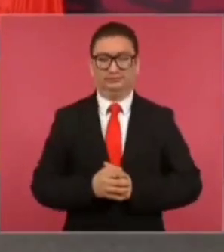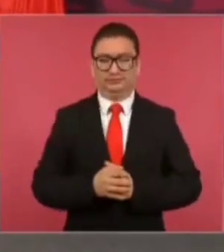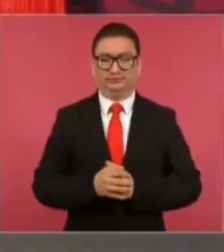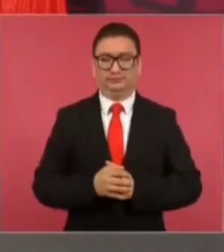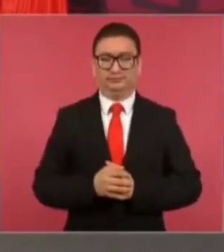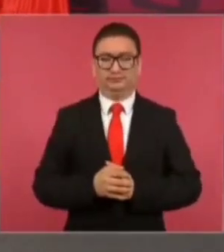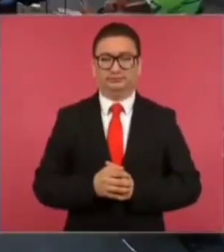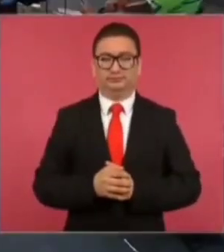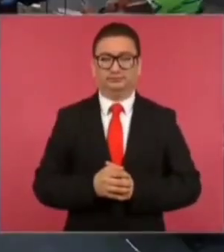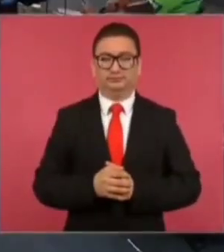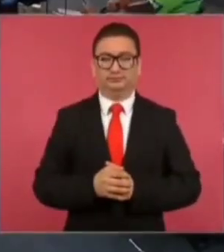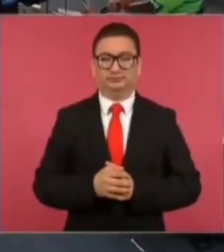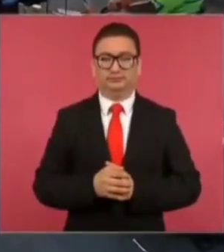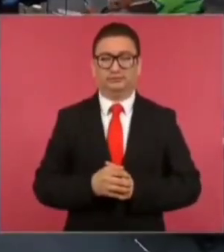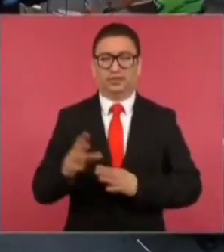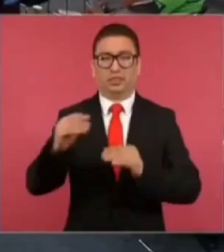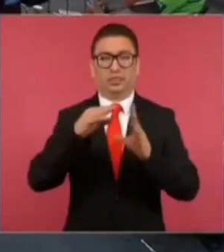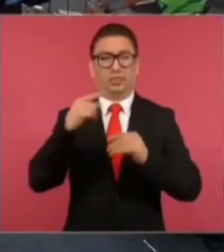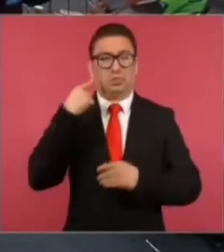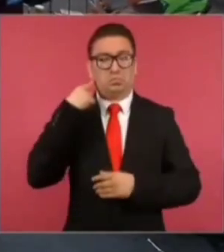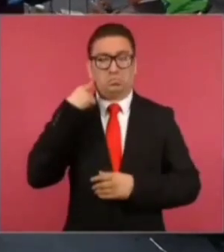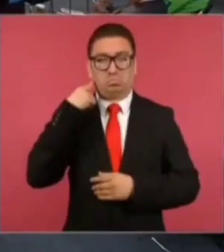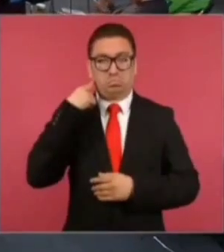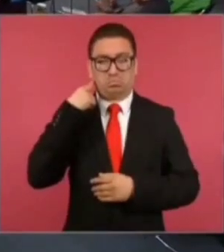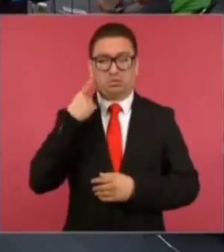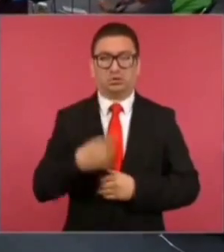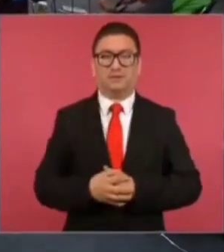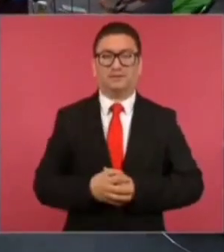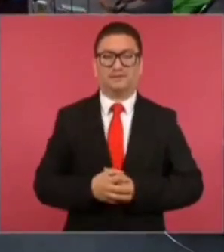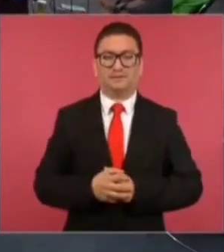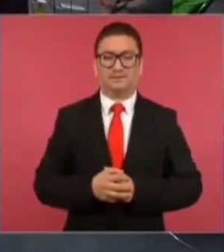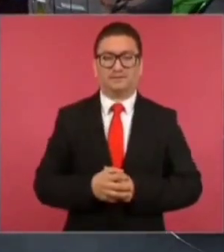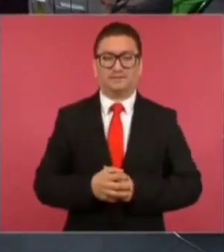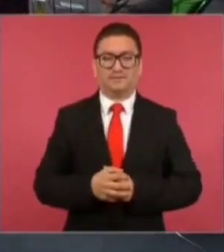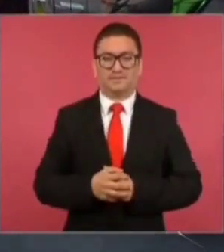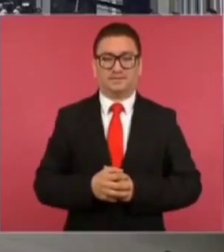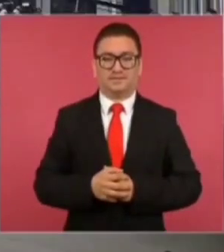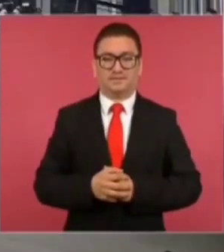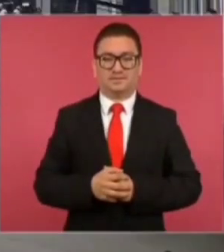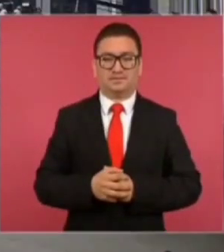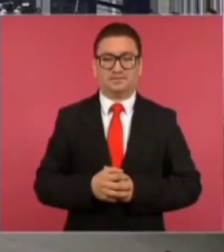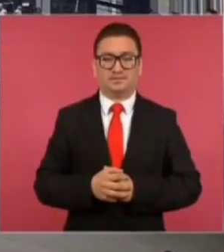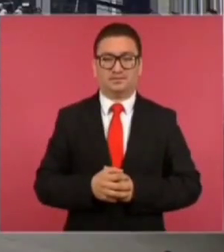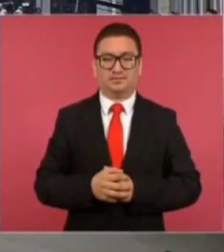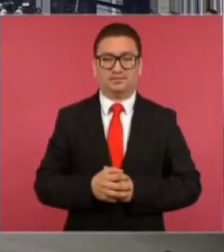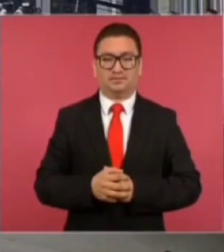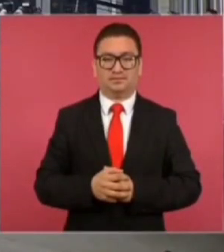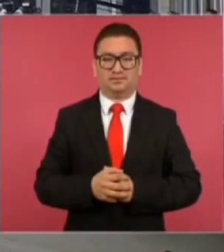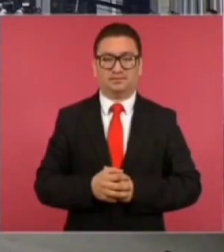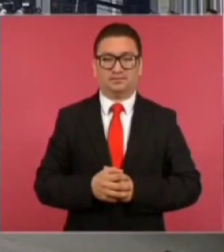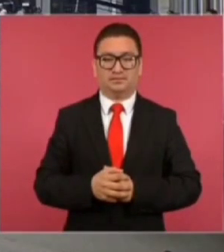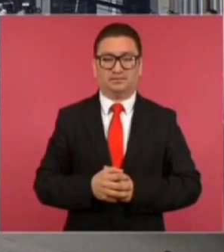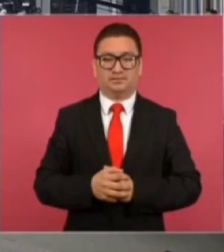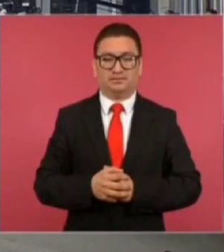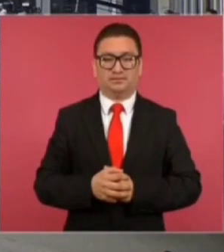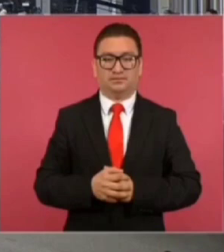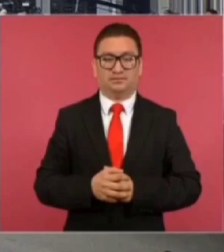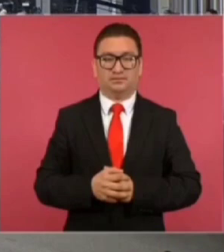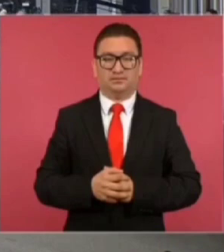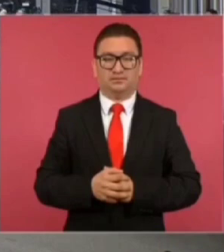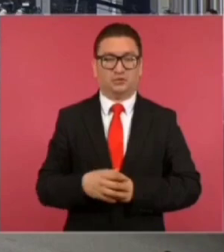¿En esa cumbre del G20 le había dicho a Joe Biden en su última visita que hablara con Alberto Fernández? ¿Este es su último